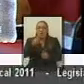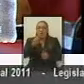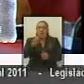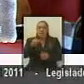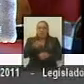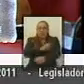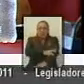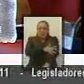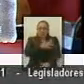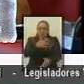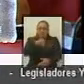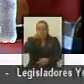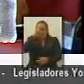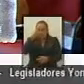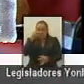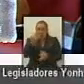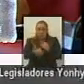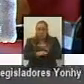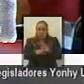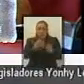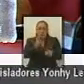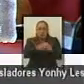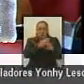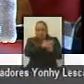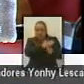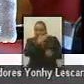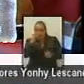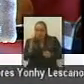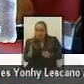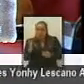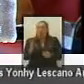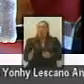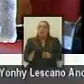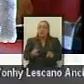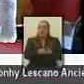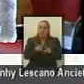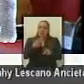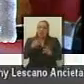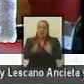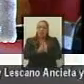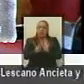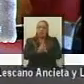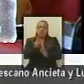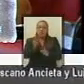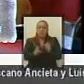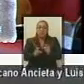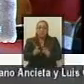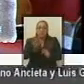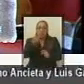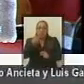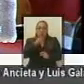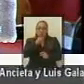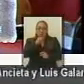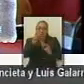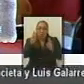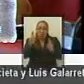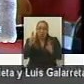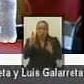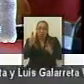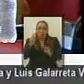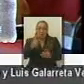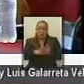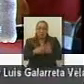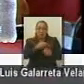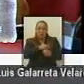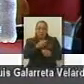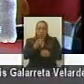allí donde la patria termina su nombre, allí también hay derecho de ciudadanos y ciudadanas. Ojalá que